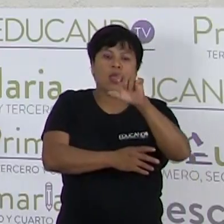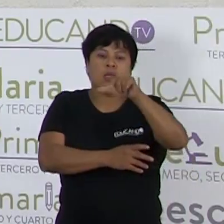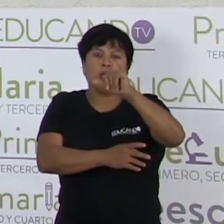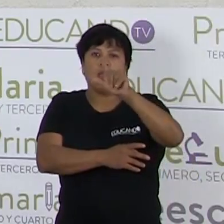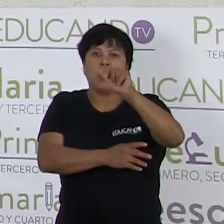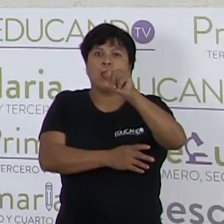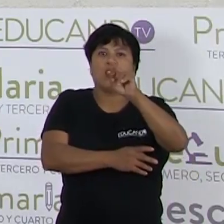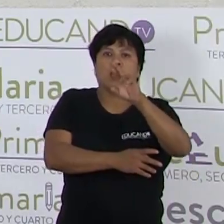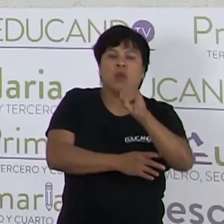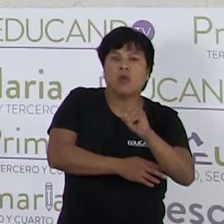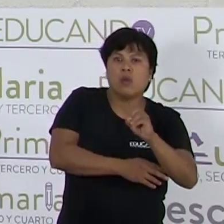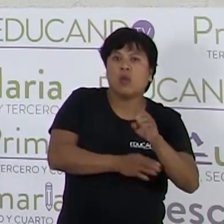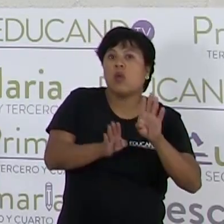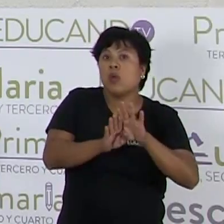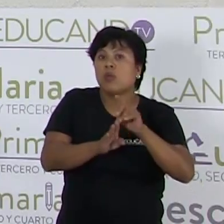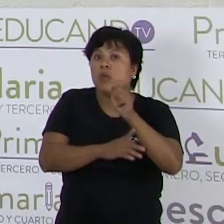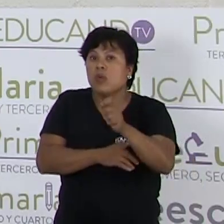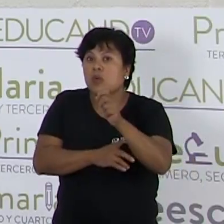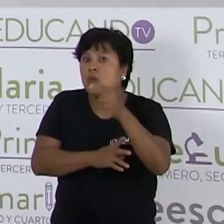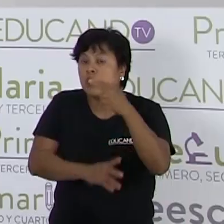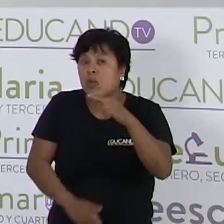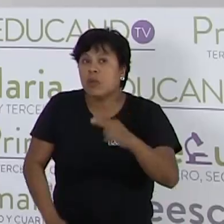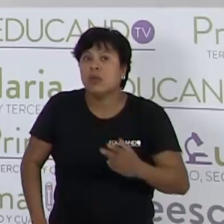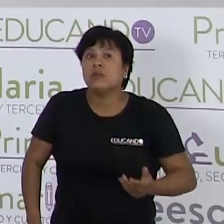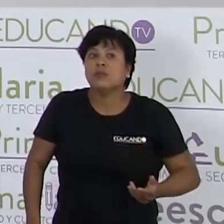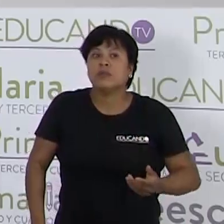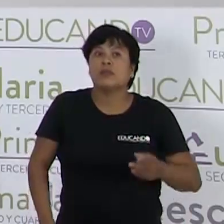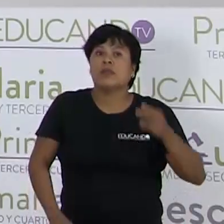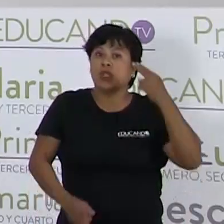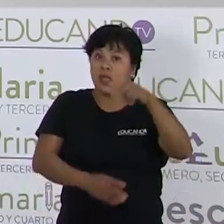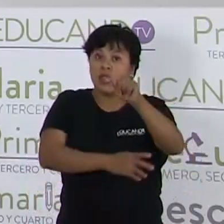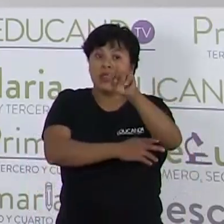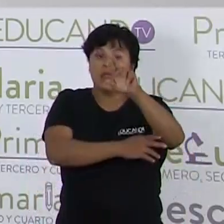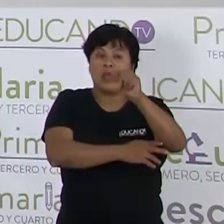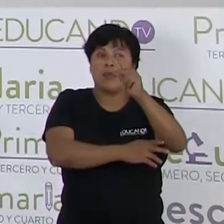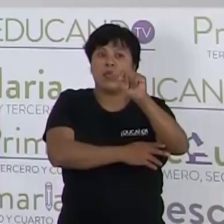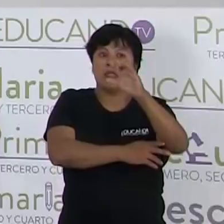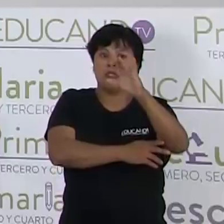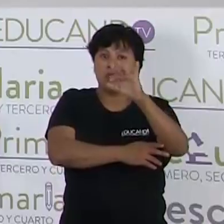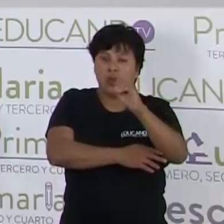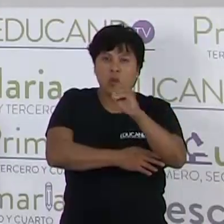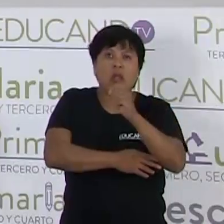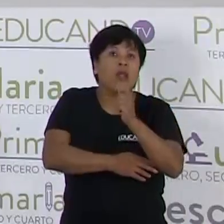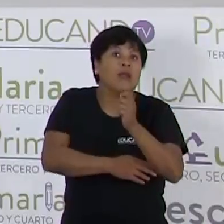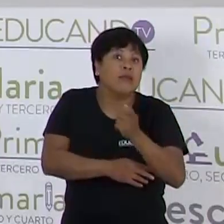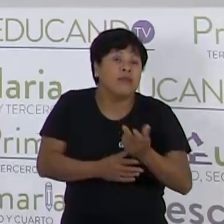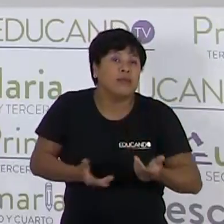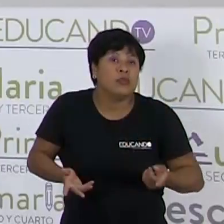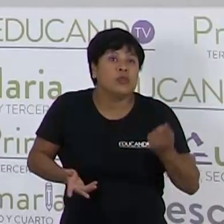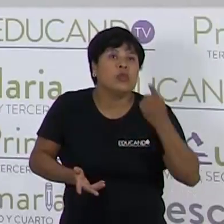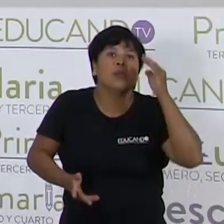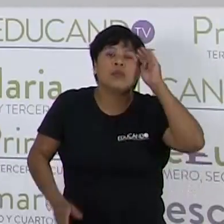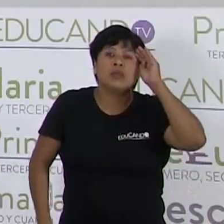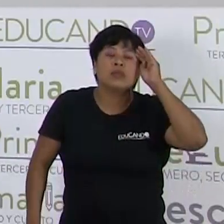equilátero. ¿Cómo le llamamos? ¿Sería un trapecio qué? ¿Tú qué